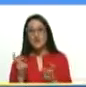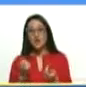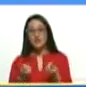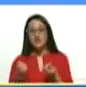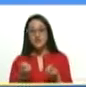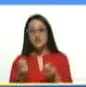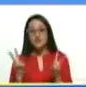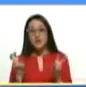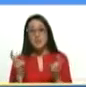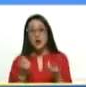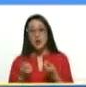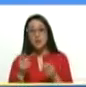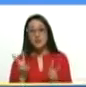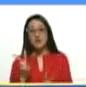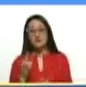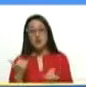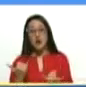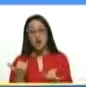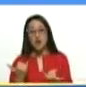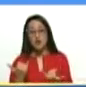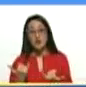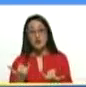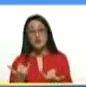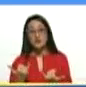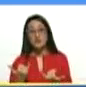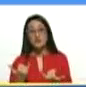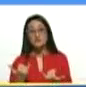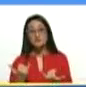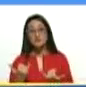economía. Estamos empeñados,